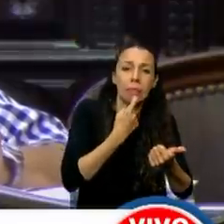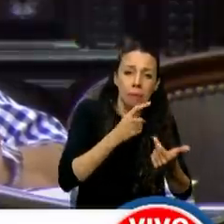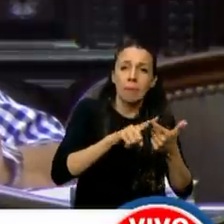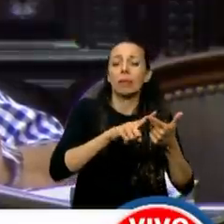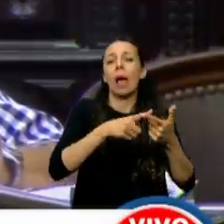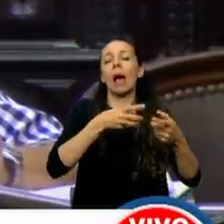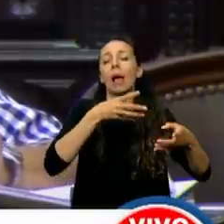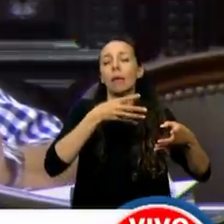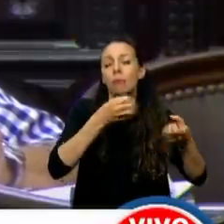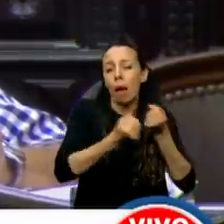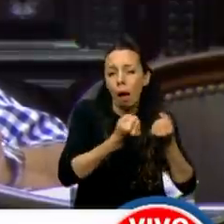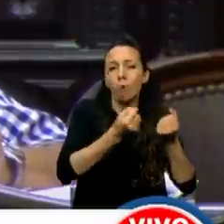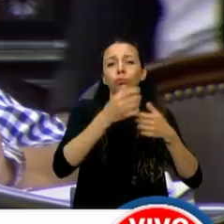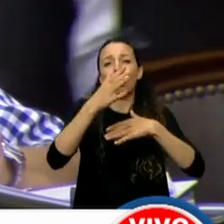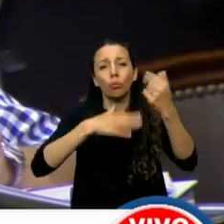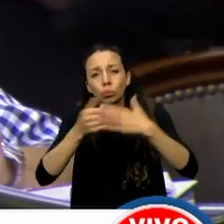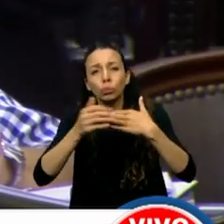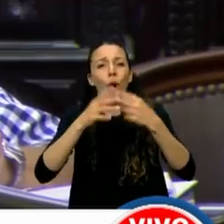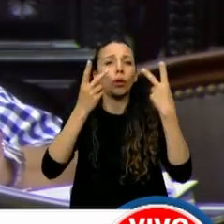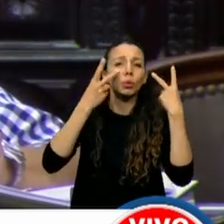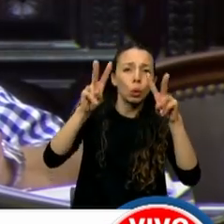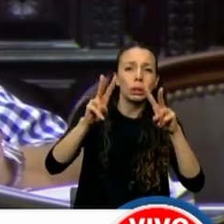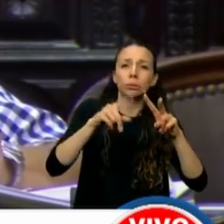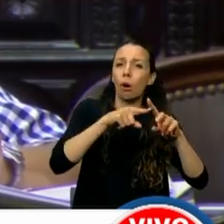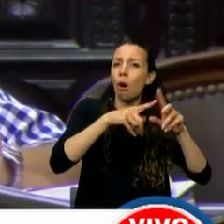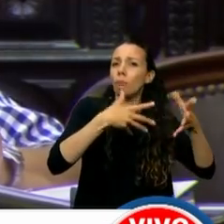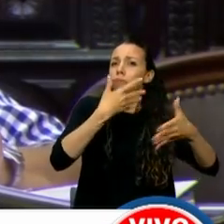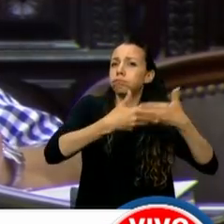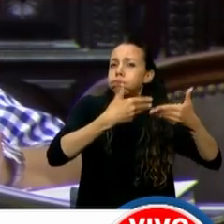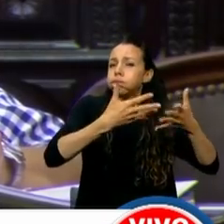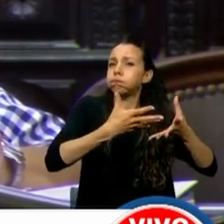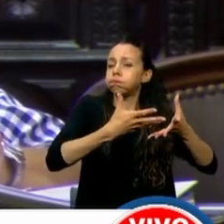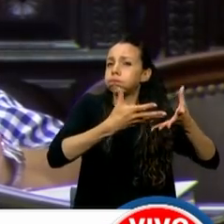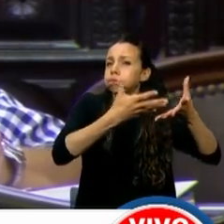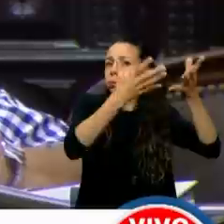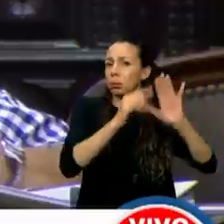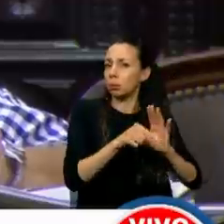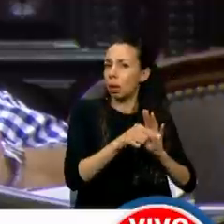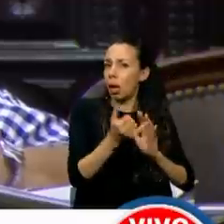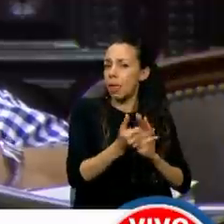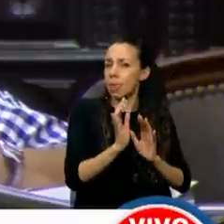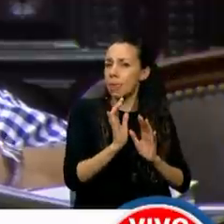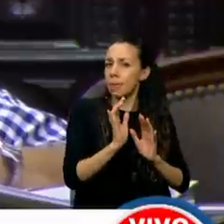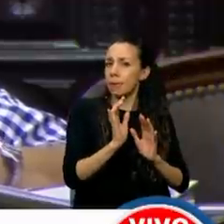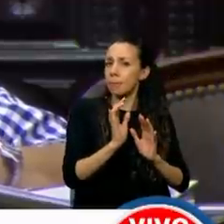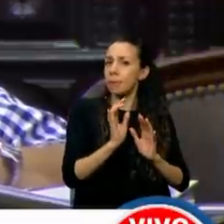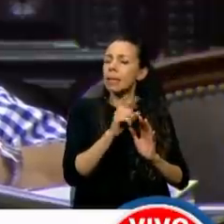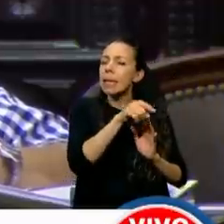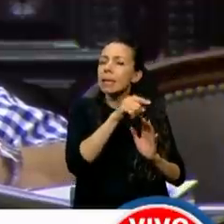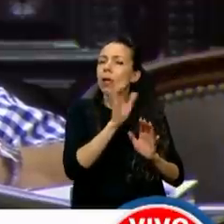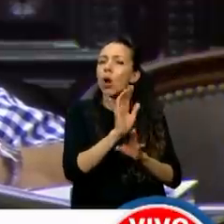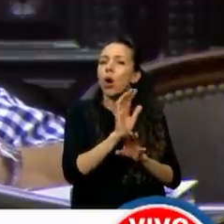construcción el turismo por lo menos como una como una partida para entrar a resolver ese problema